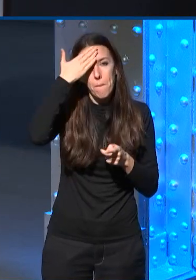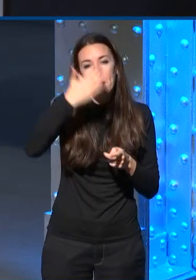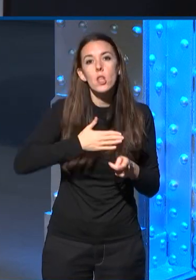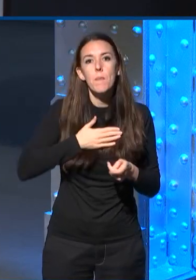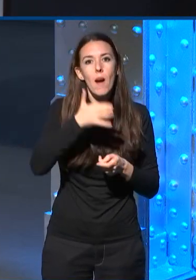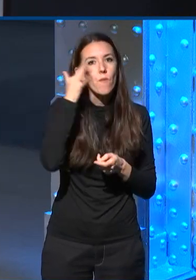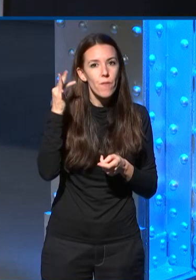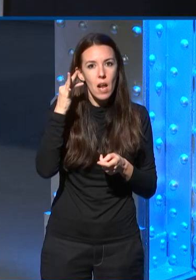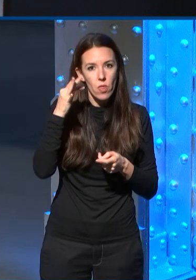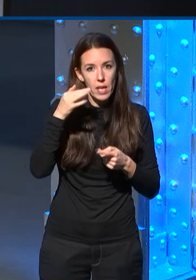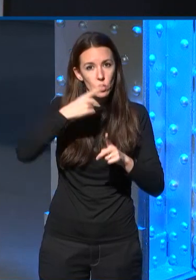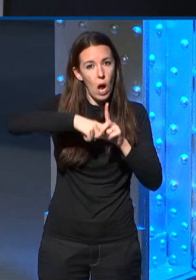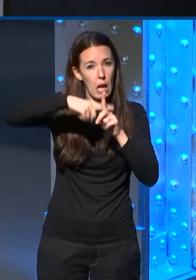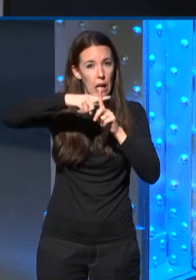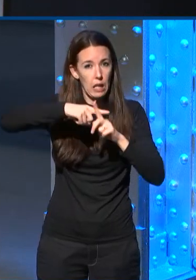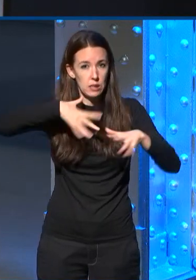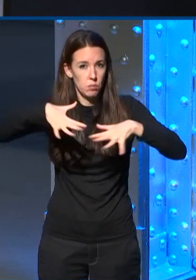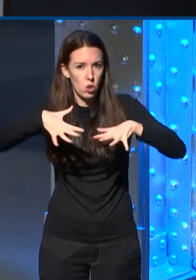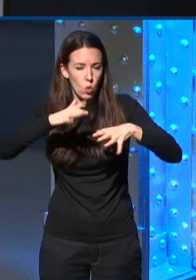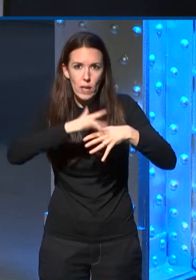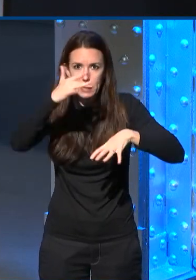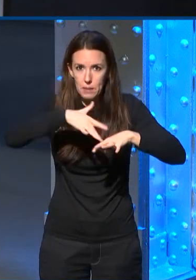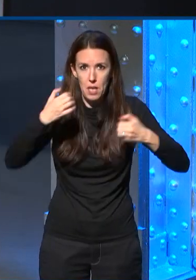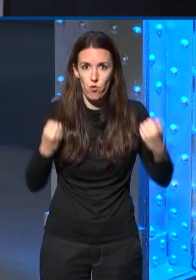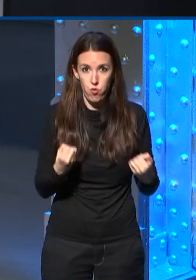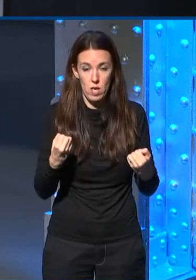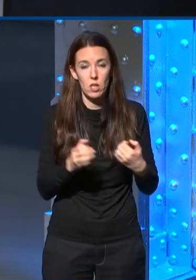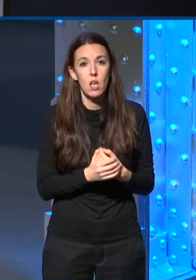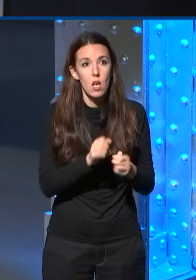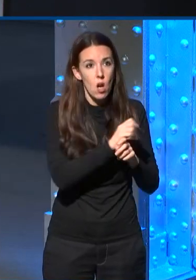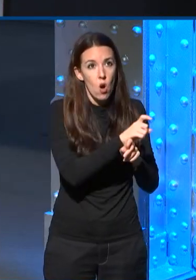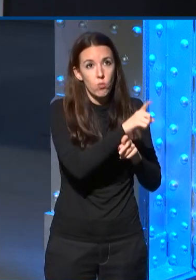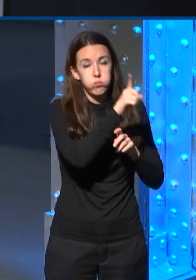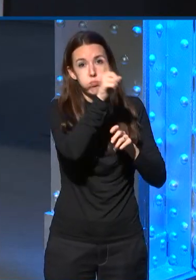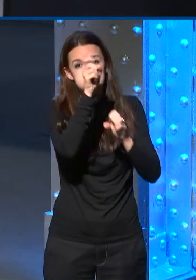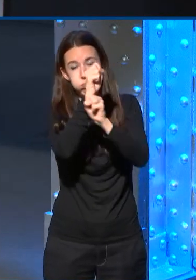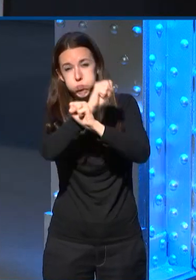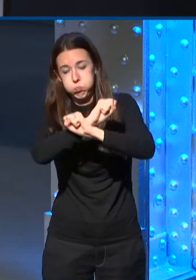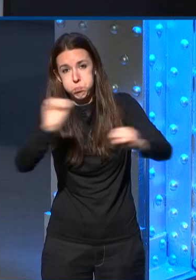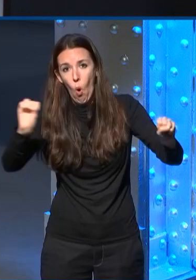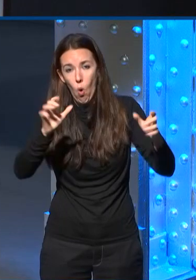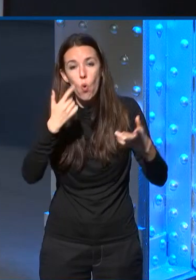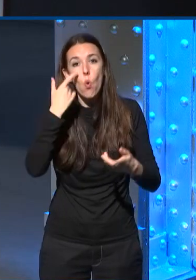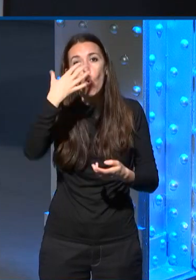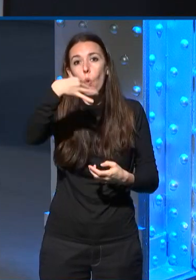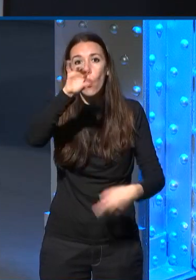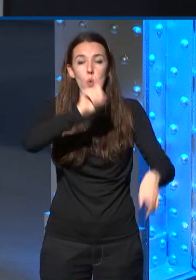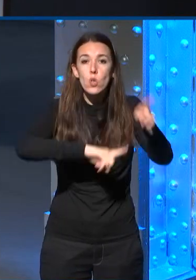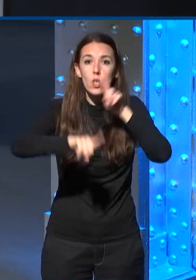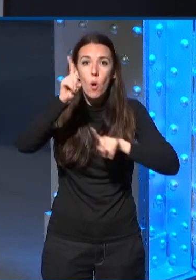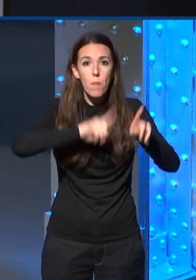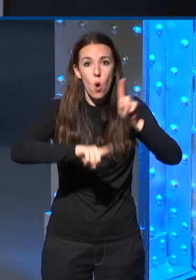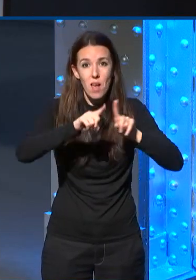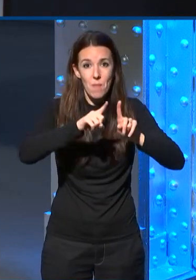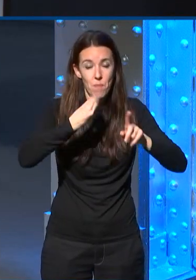de muy alta sensibilidad. Esta nave explotó, le pasó algo, no, la nave está intacta. El único problema es que está intacta en la